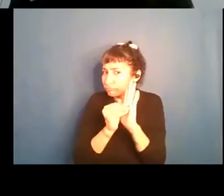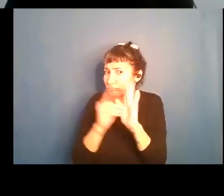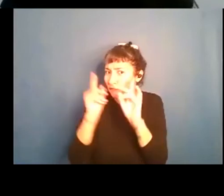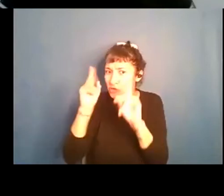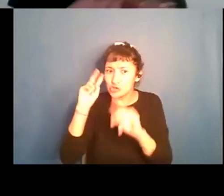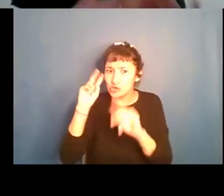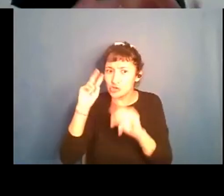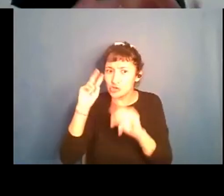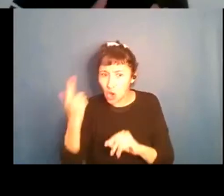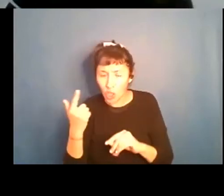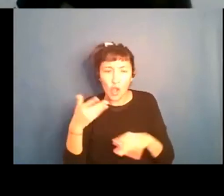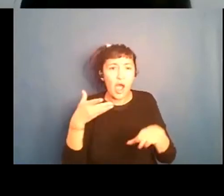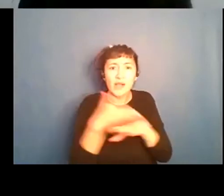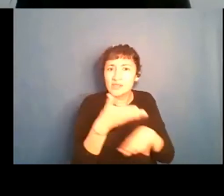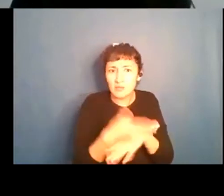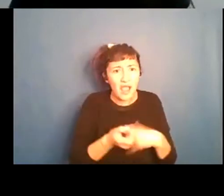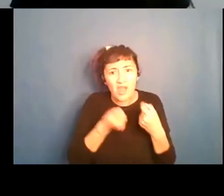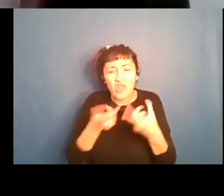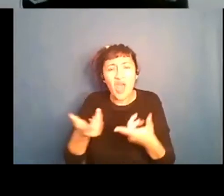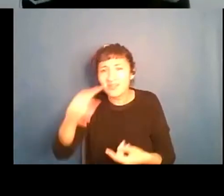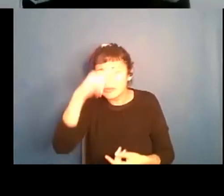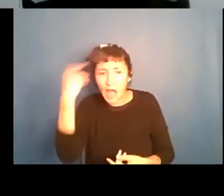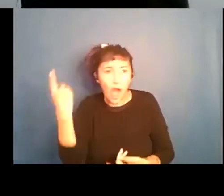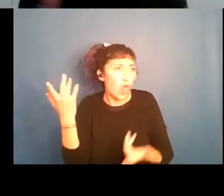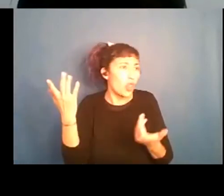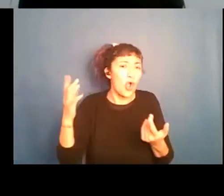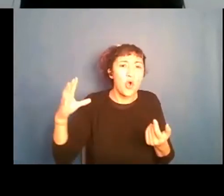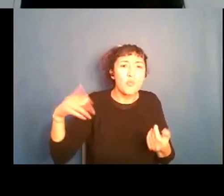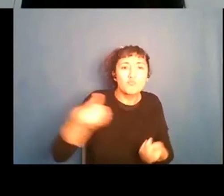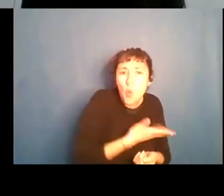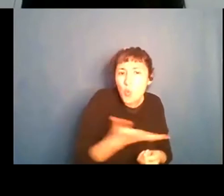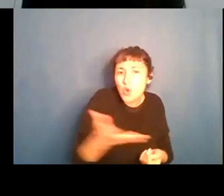Estado, público, privado, en todos los ámbitos,